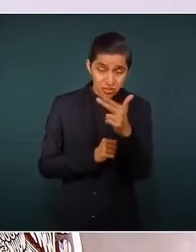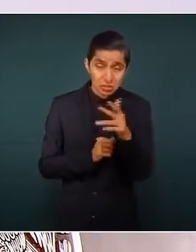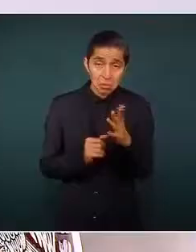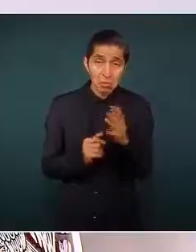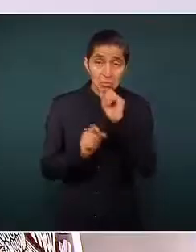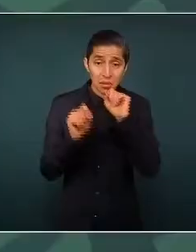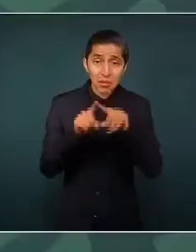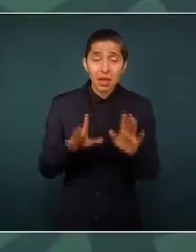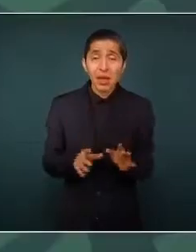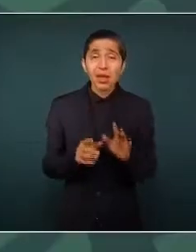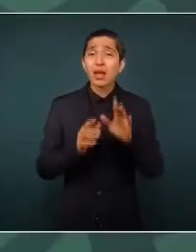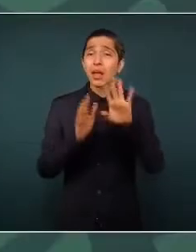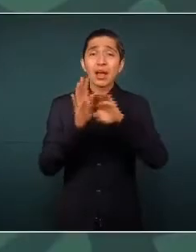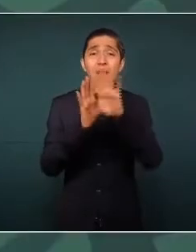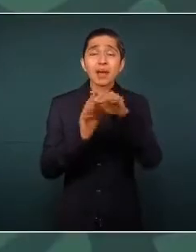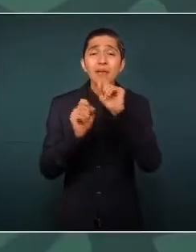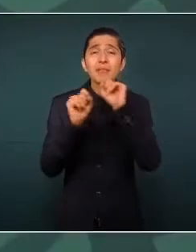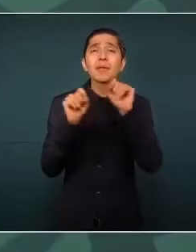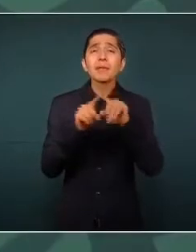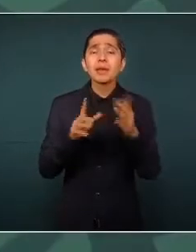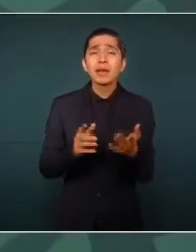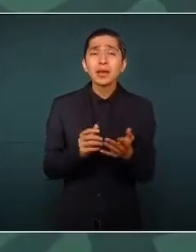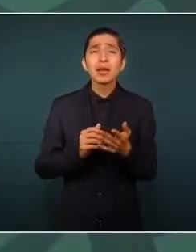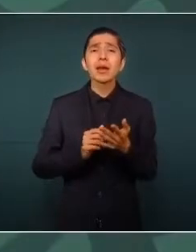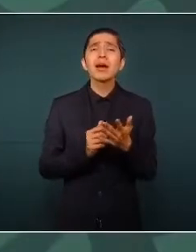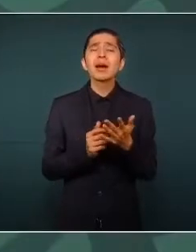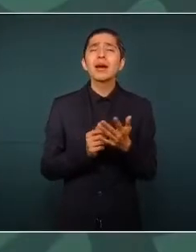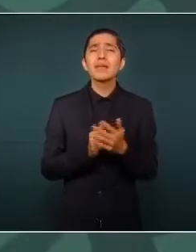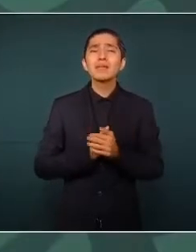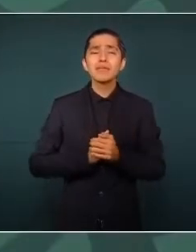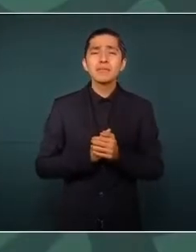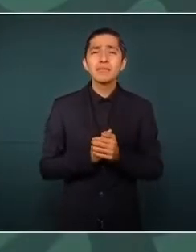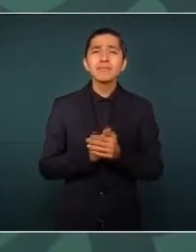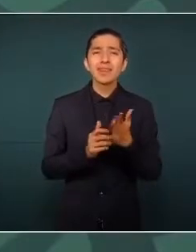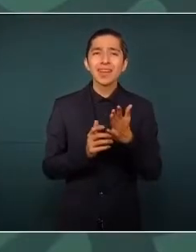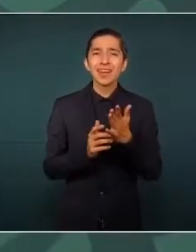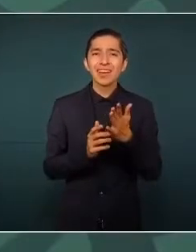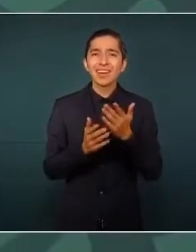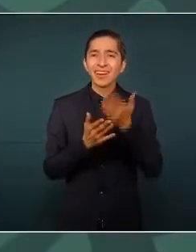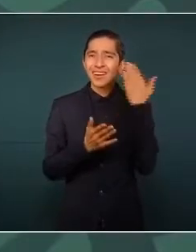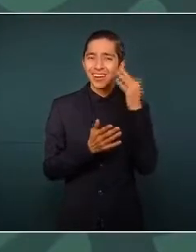es el caso de la planta que se compró